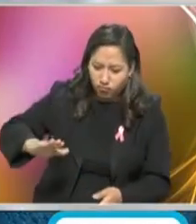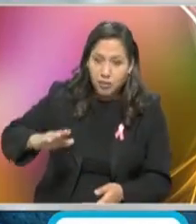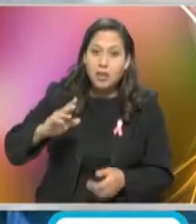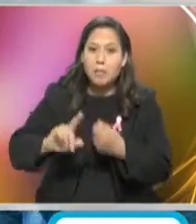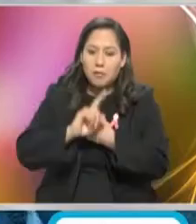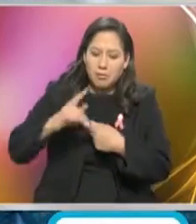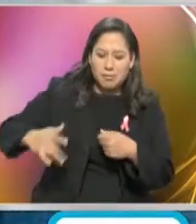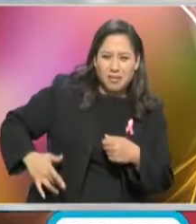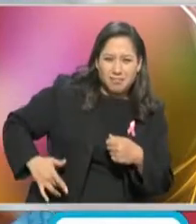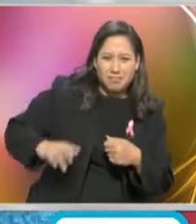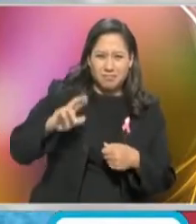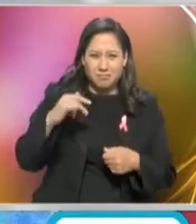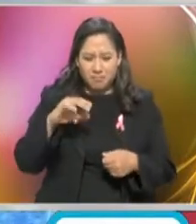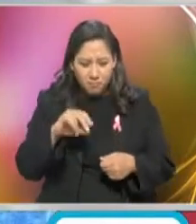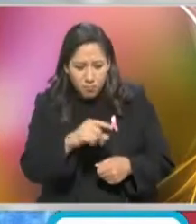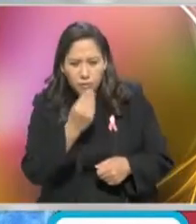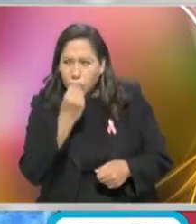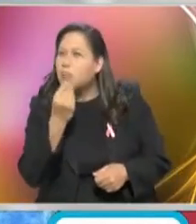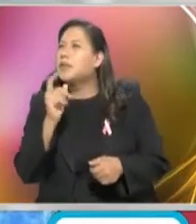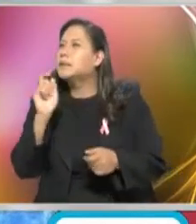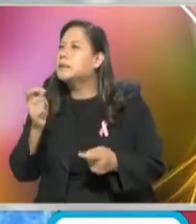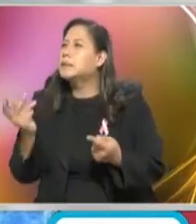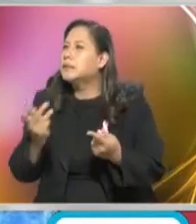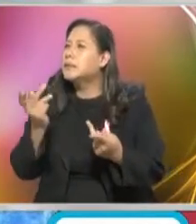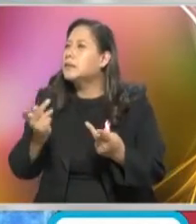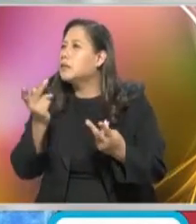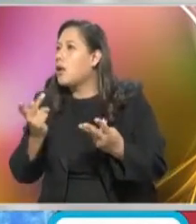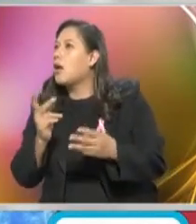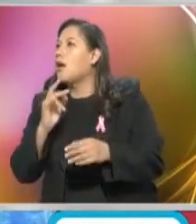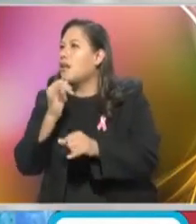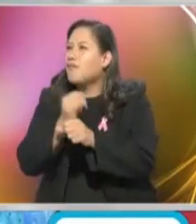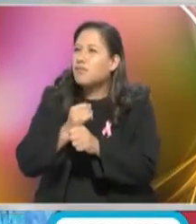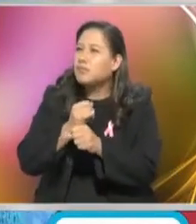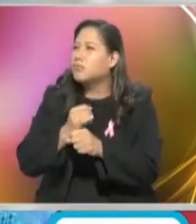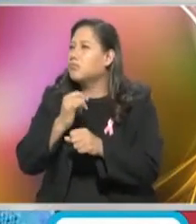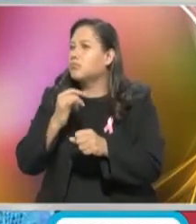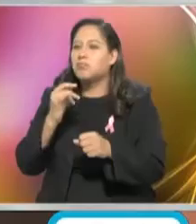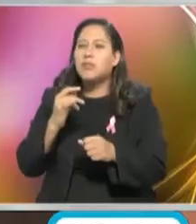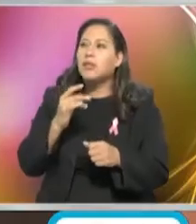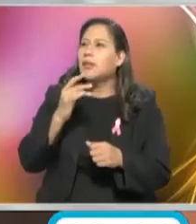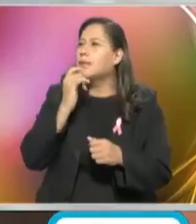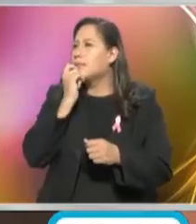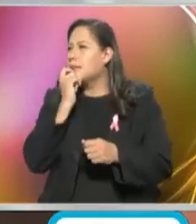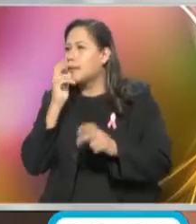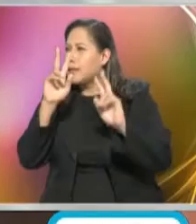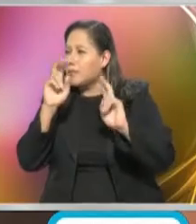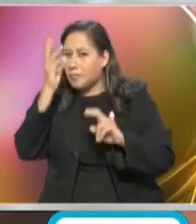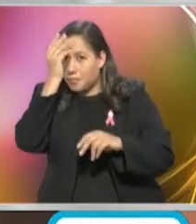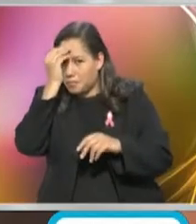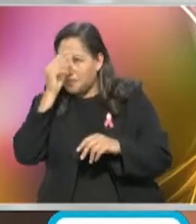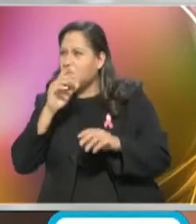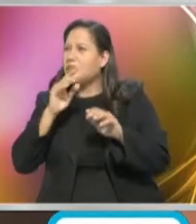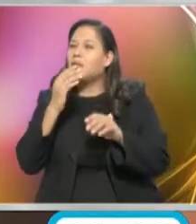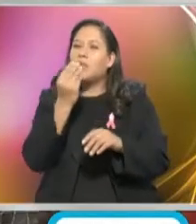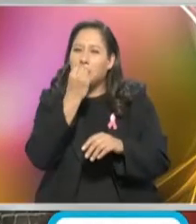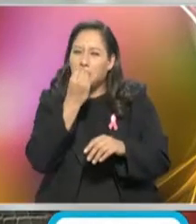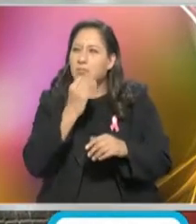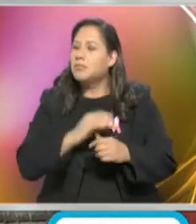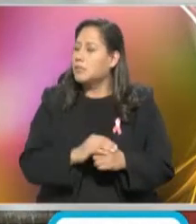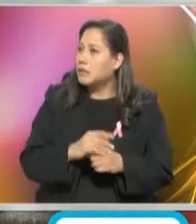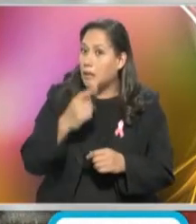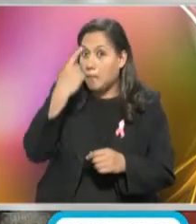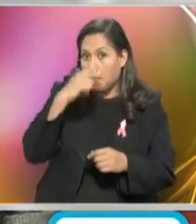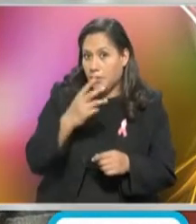problemas de riñón. Claro. Entonces empezó a informarse y empezó a ofrecer este negocio,